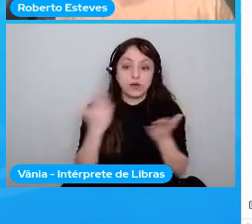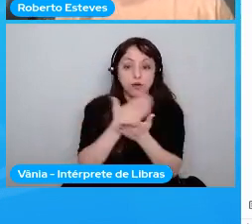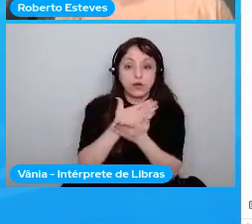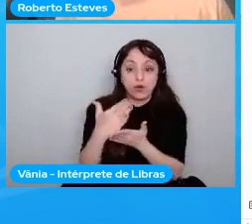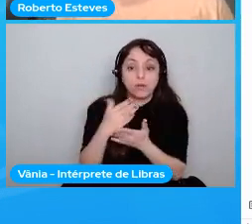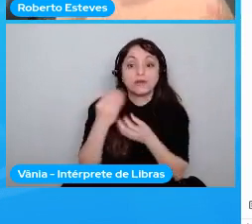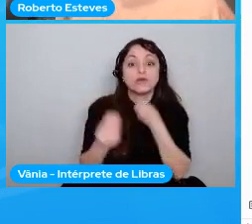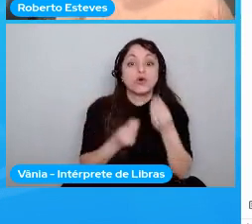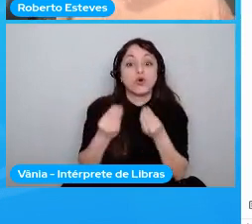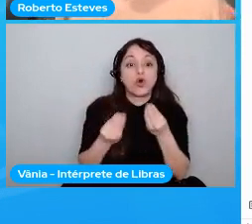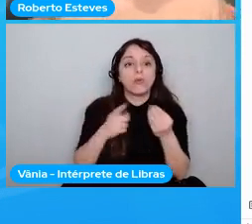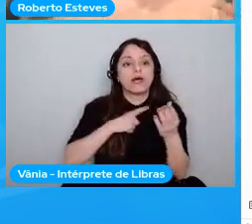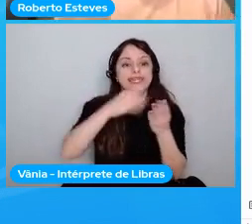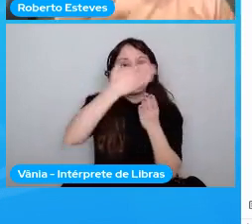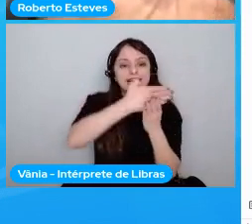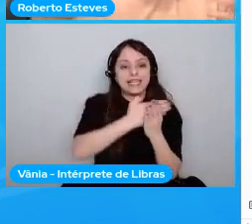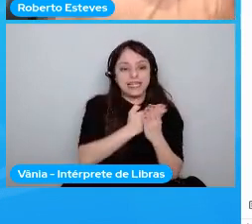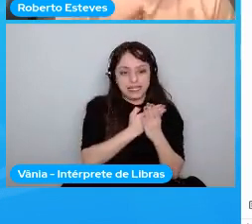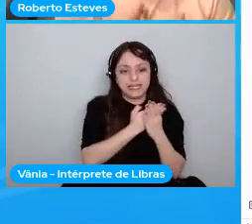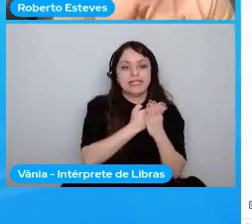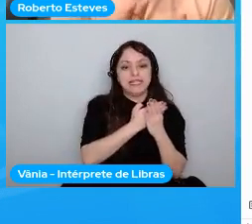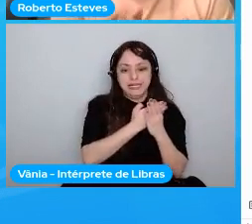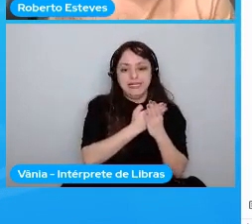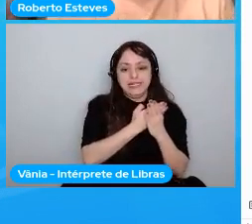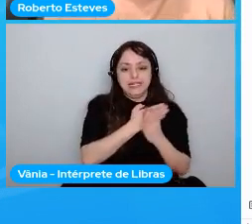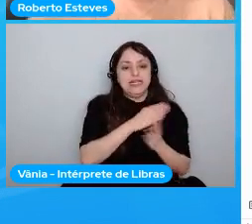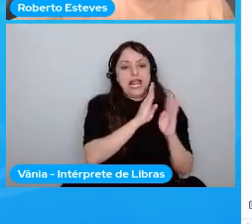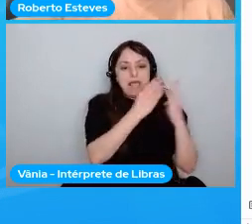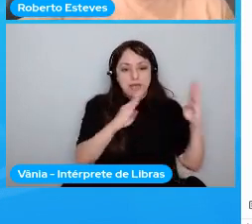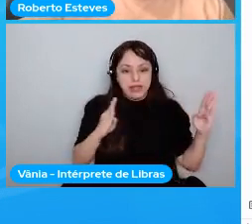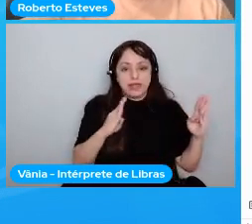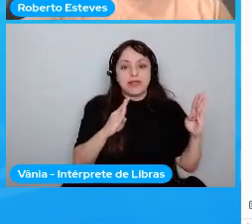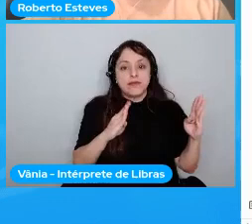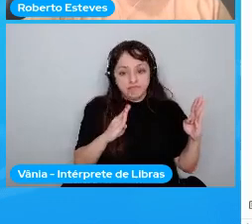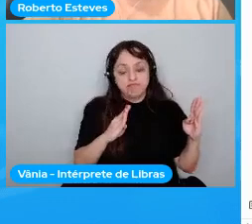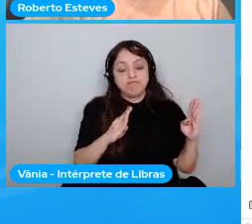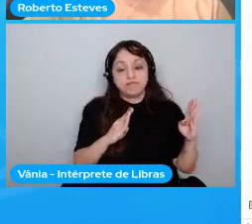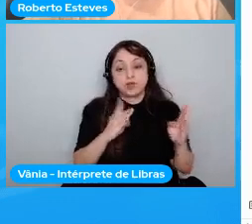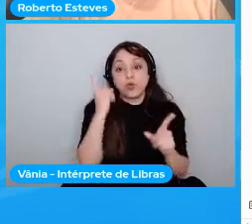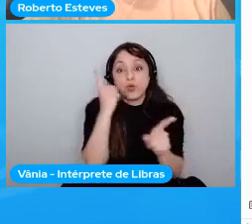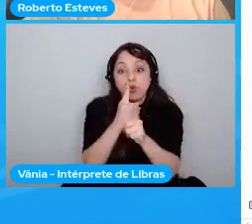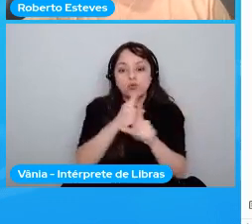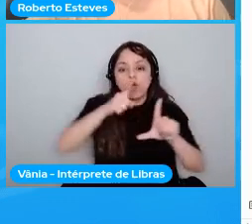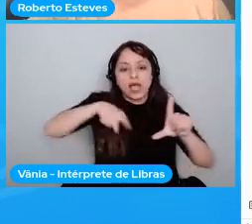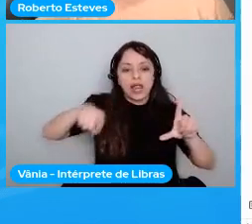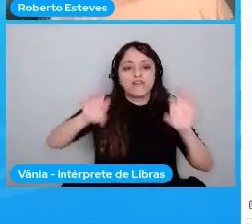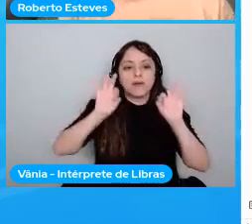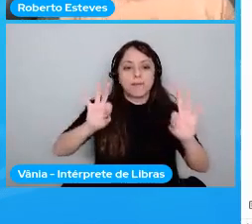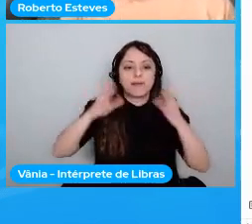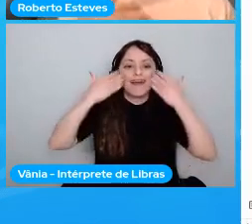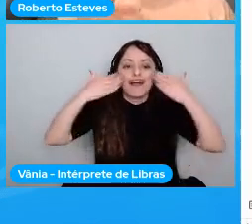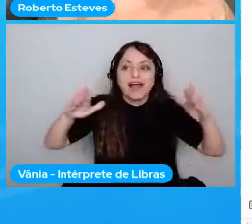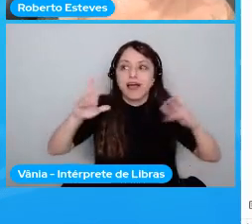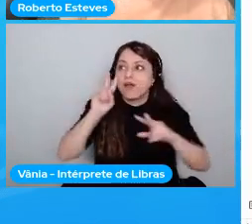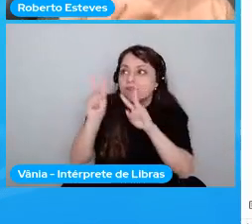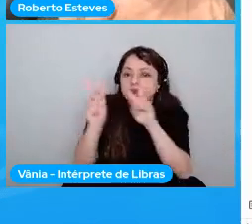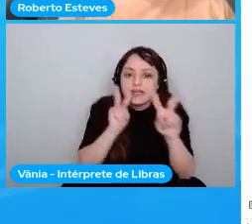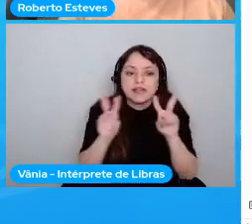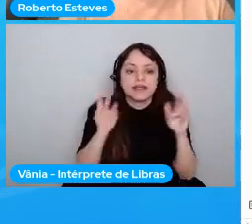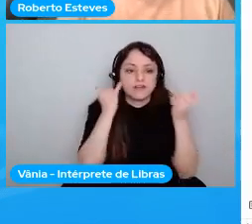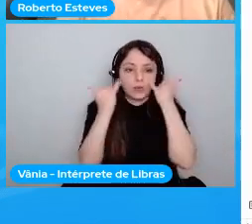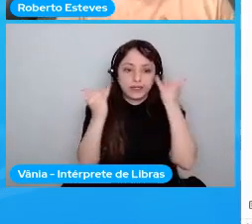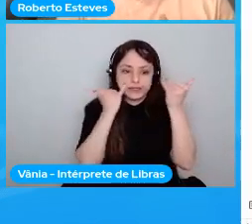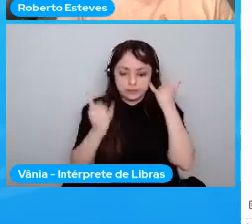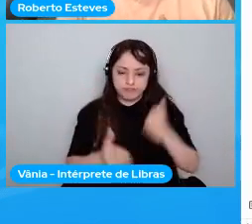de la librería Matplotlib para poder llegar a un gráfico pues, que realmente me aporte valor. Entonces iteramos un